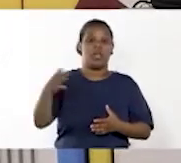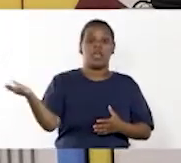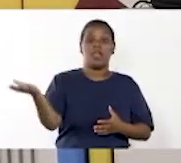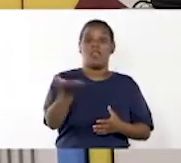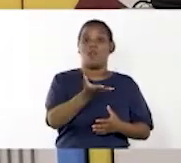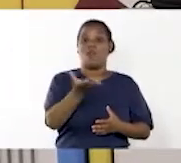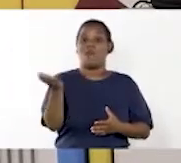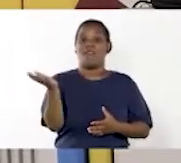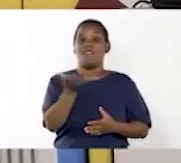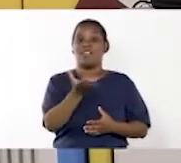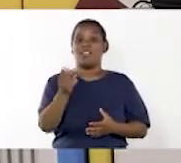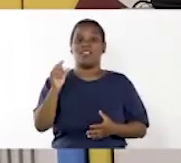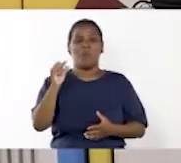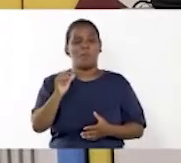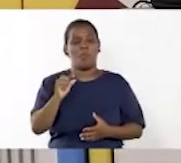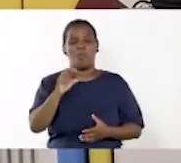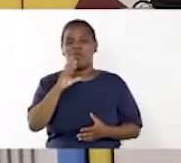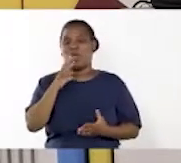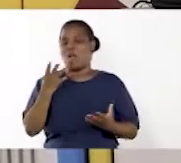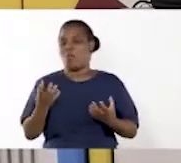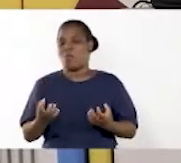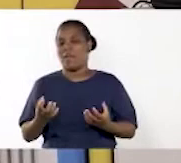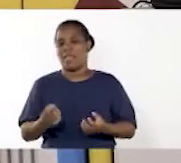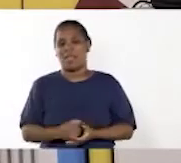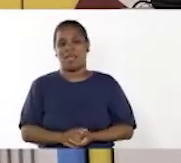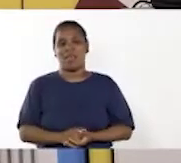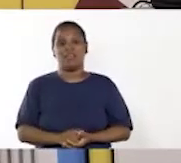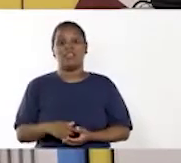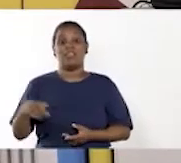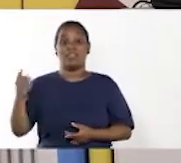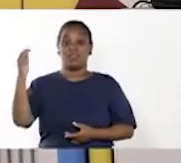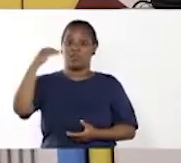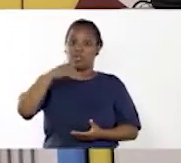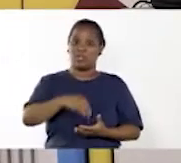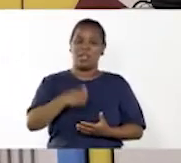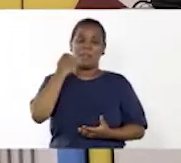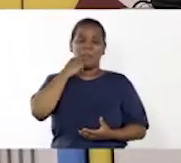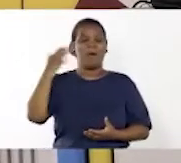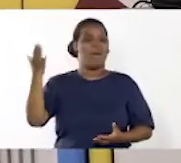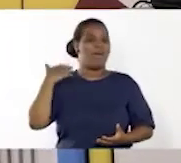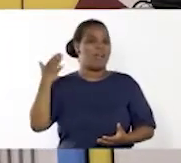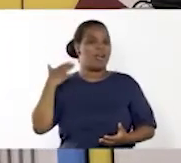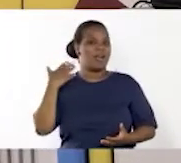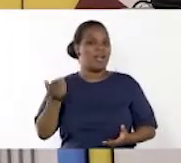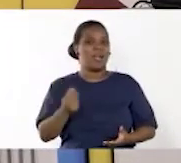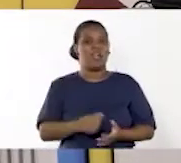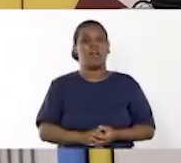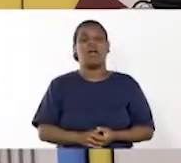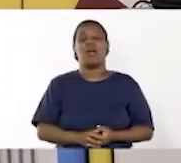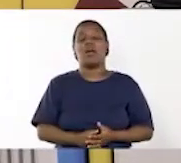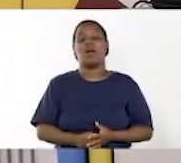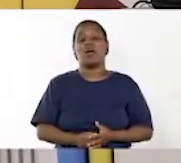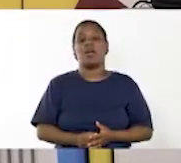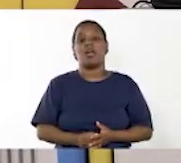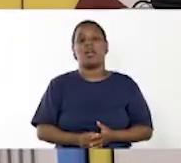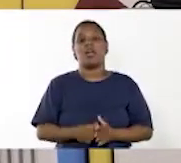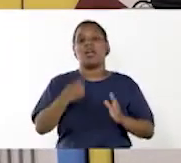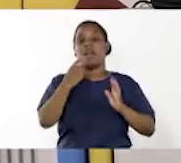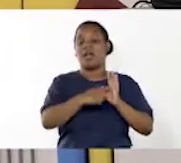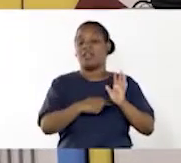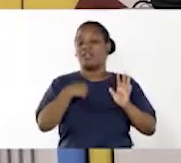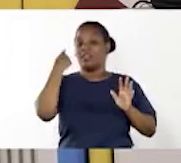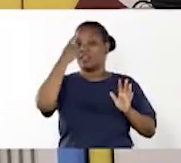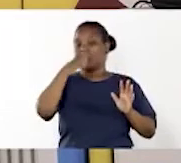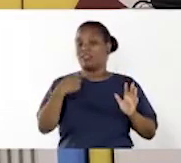ya con poca humedad, y eso va a traer más calor, va a traer un conjunto de cosas. Características